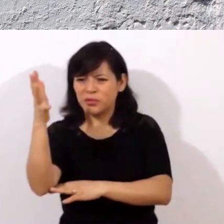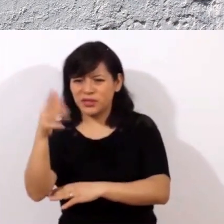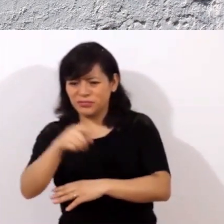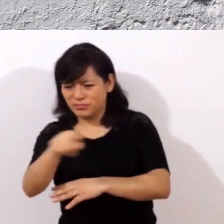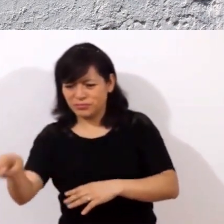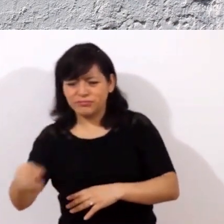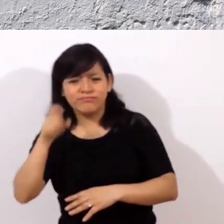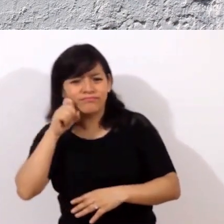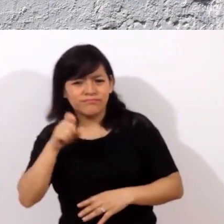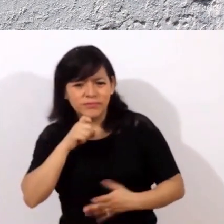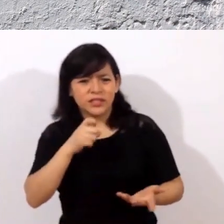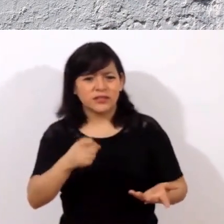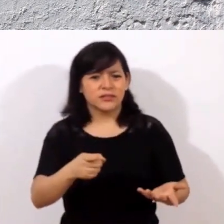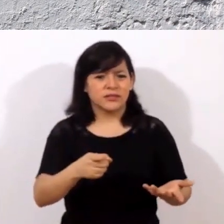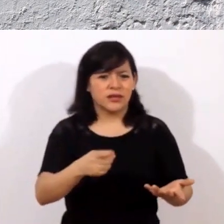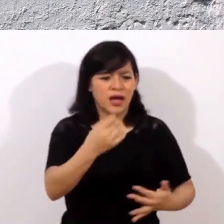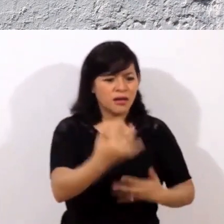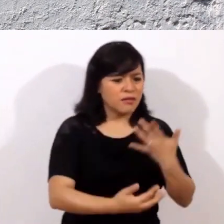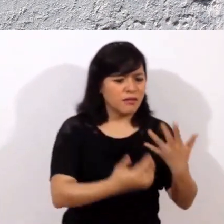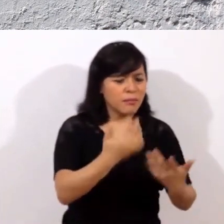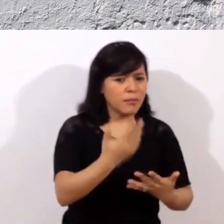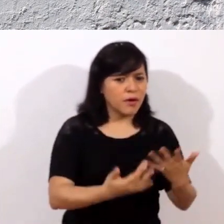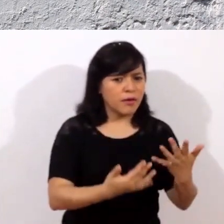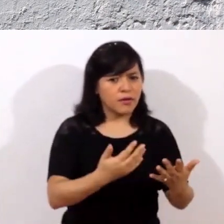incienso, mantenían muchas veces también